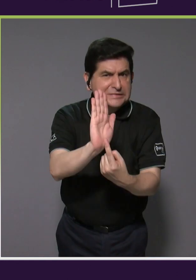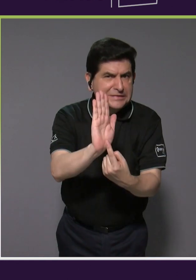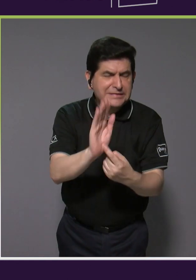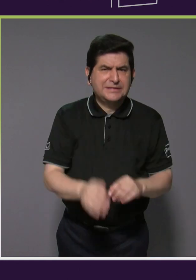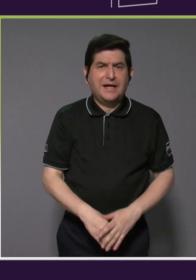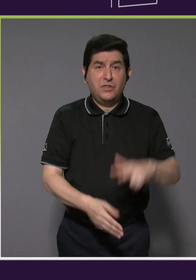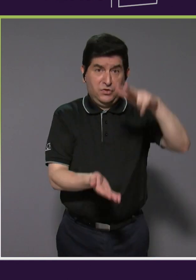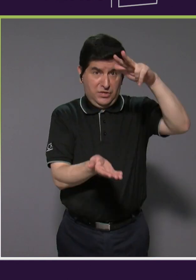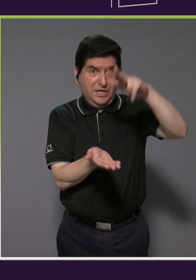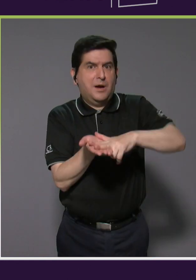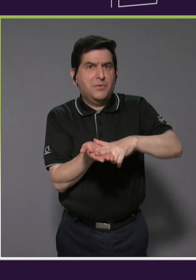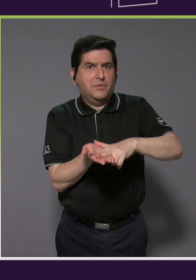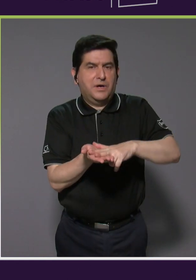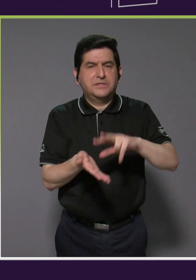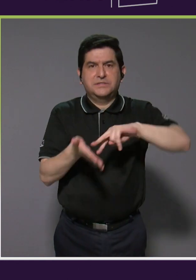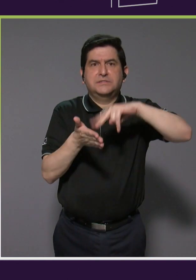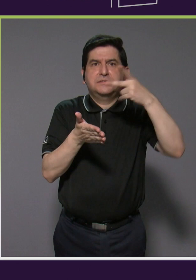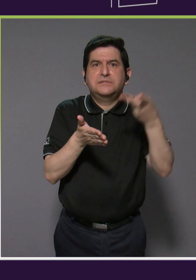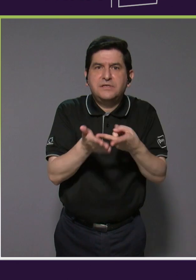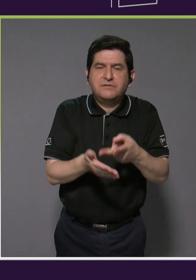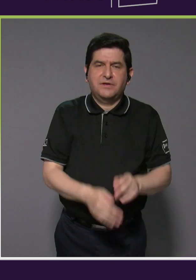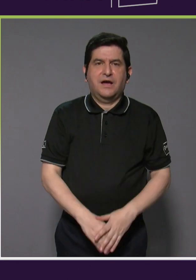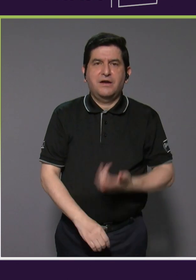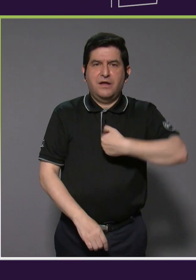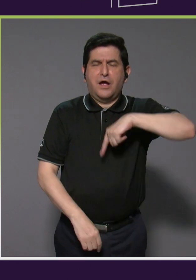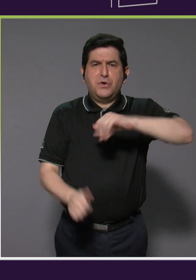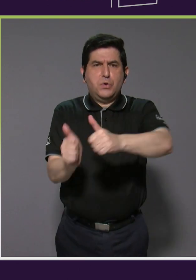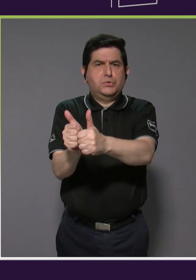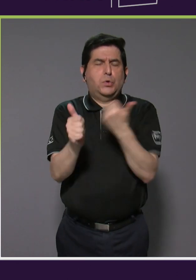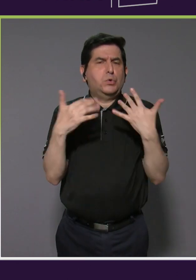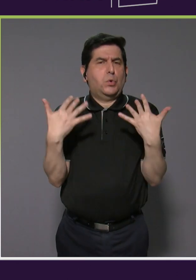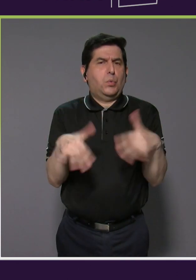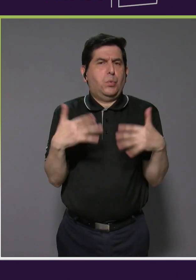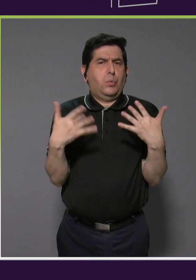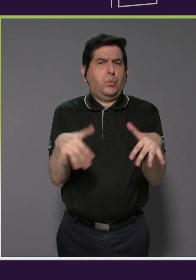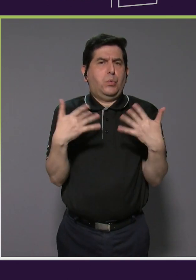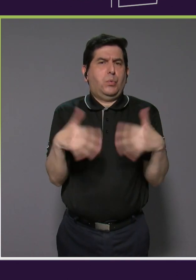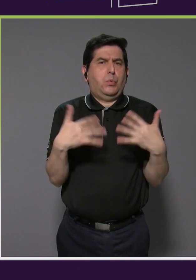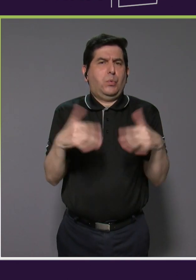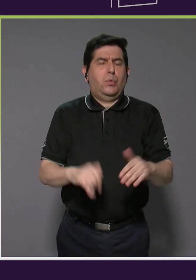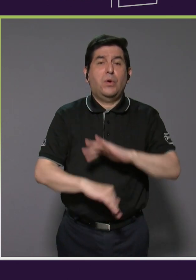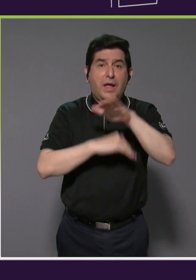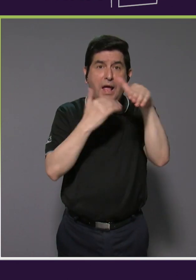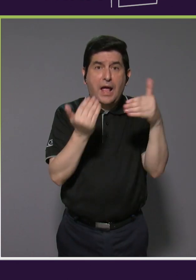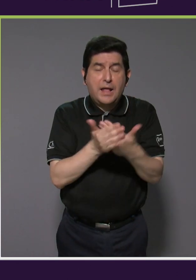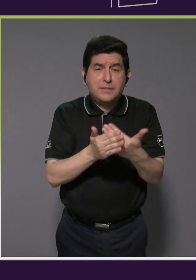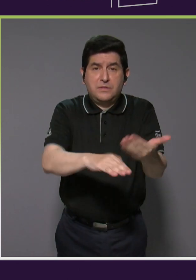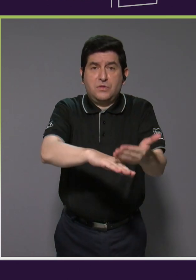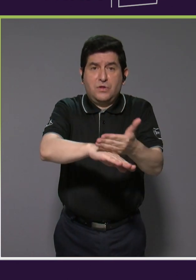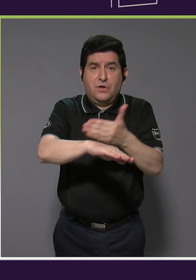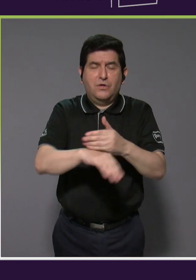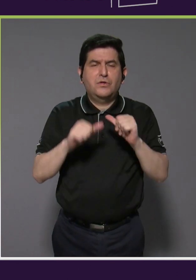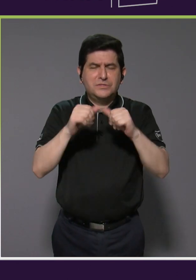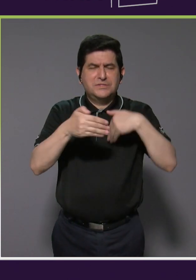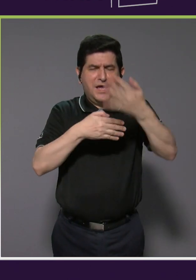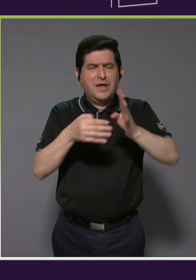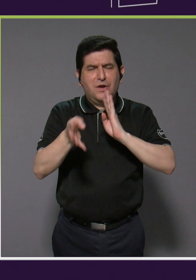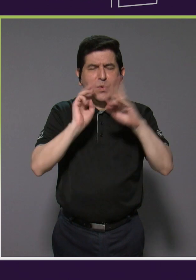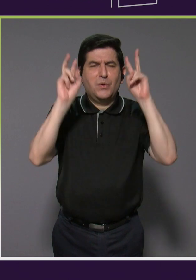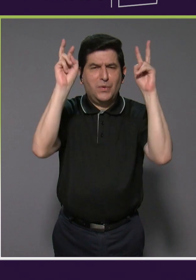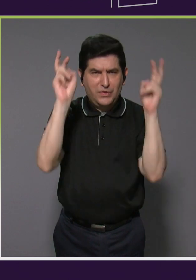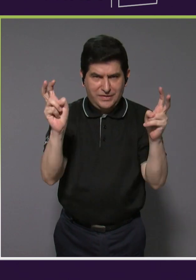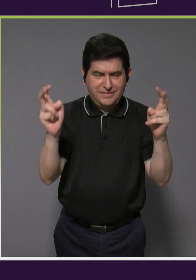fuera aprobado, pues estaríamos retrocediendo grandemente en todos vamos los a seguir conversando sobre ese